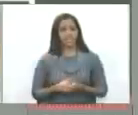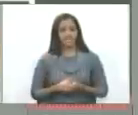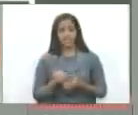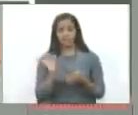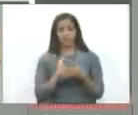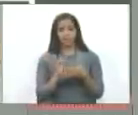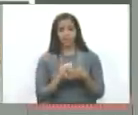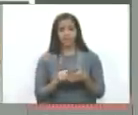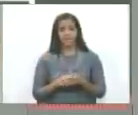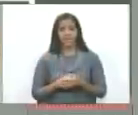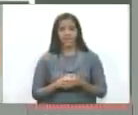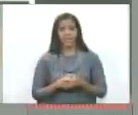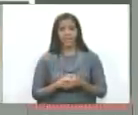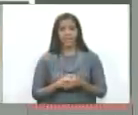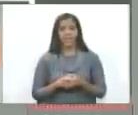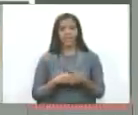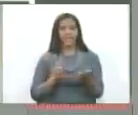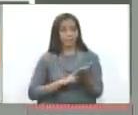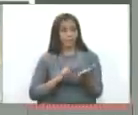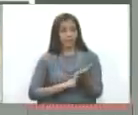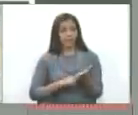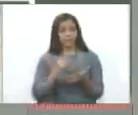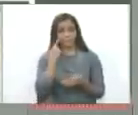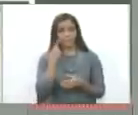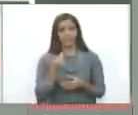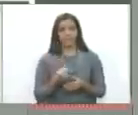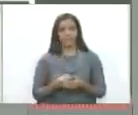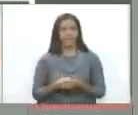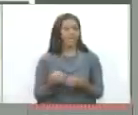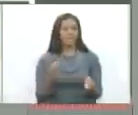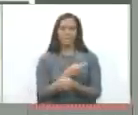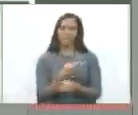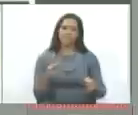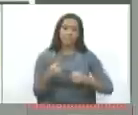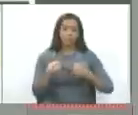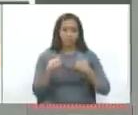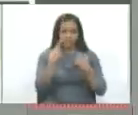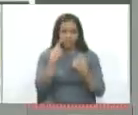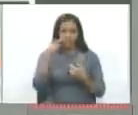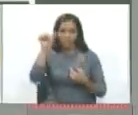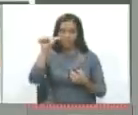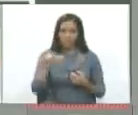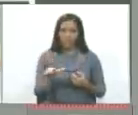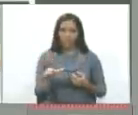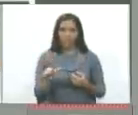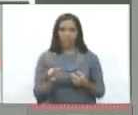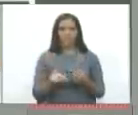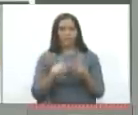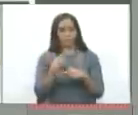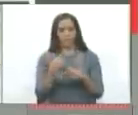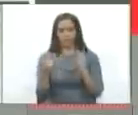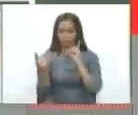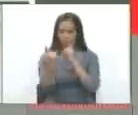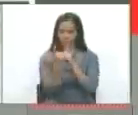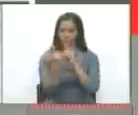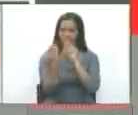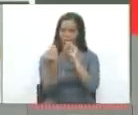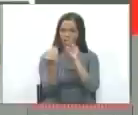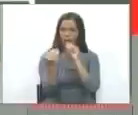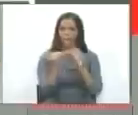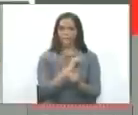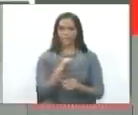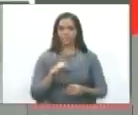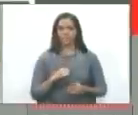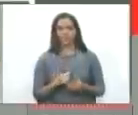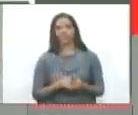le funciona. Es en verdad. Soluciones. Mire. Es extraordinario. Y lo que yo vi después, se lo cuento en persona. Correcto, aquellos ajá,